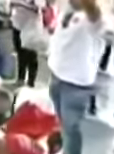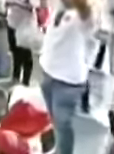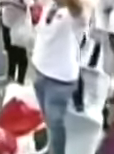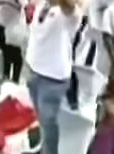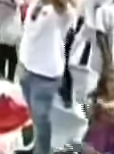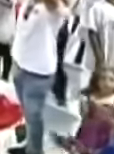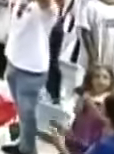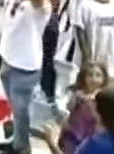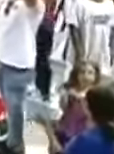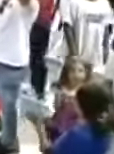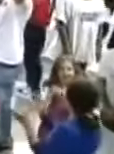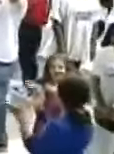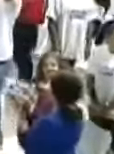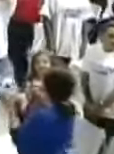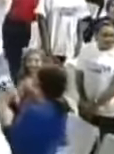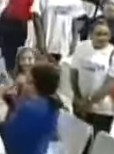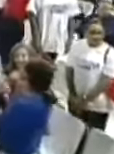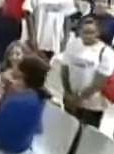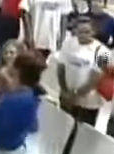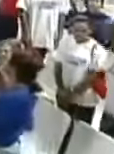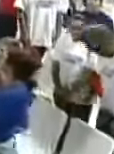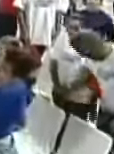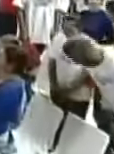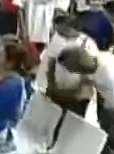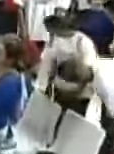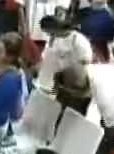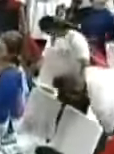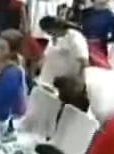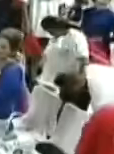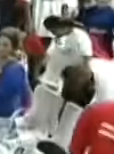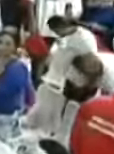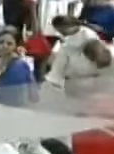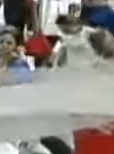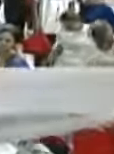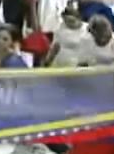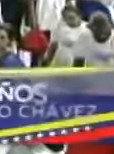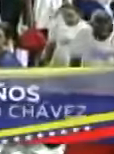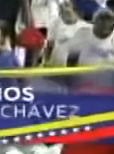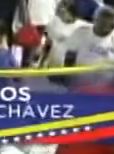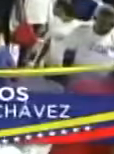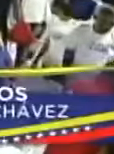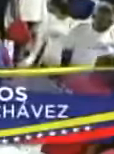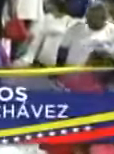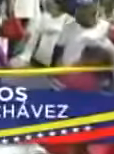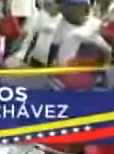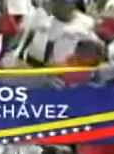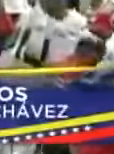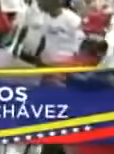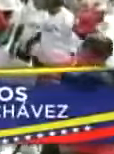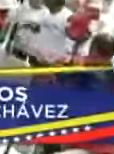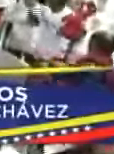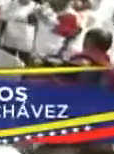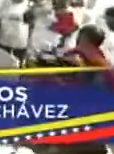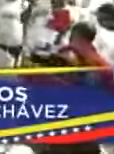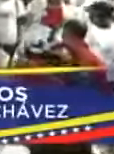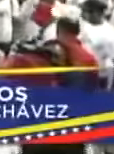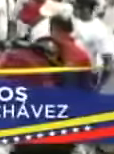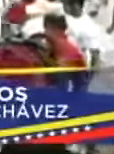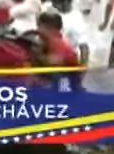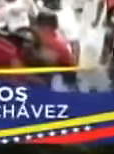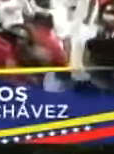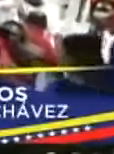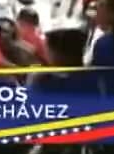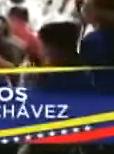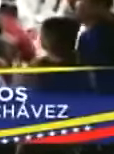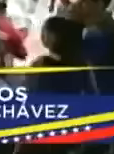del año 2012, cuando da una revisión profunda del qué hacer revolucionario. Instruye entonces a la dirigencia, a la crítica y a